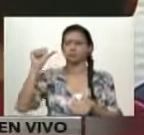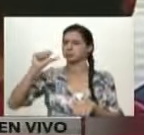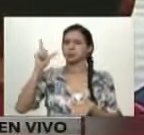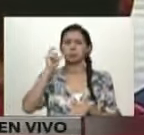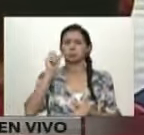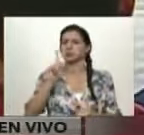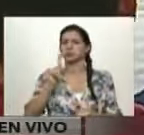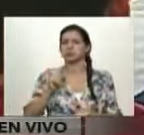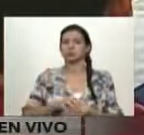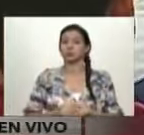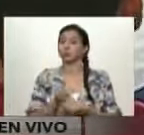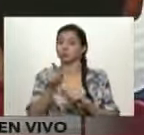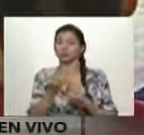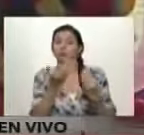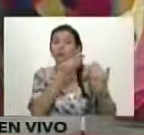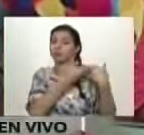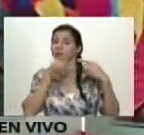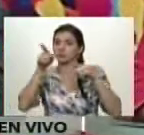Bueno, lo dejo en sus manos.